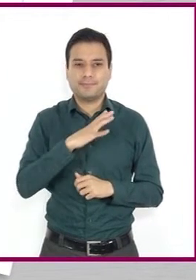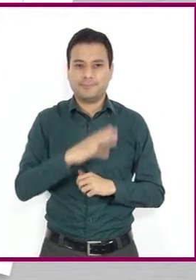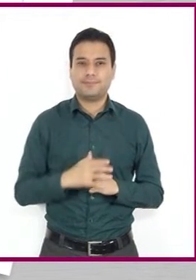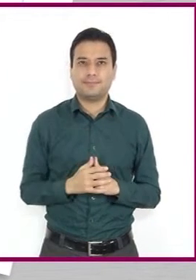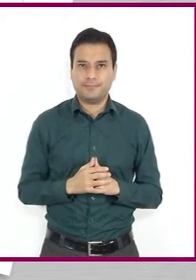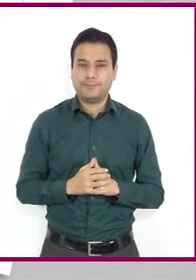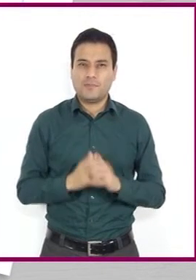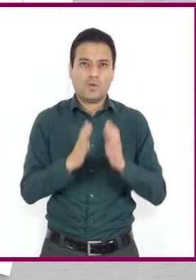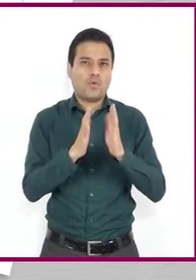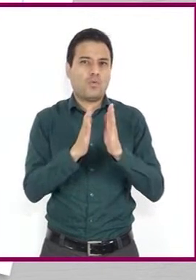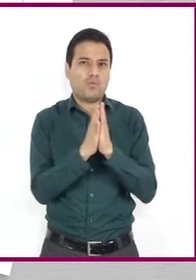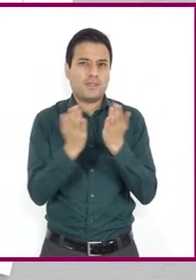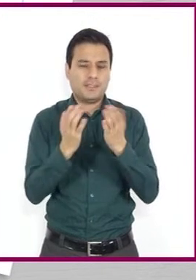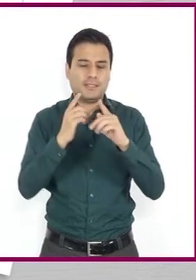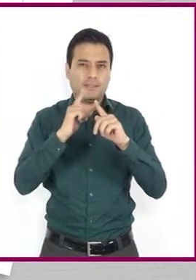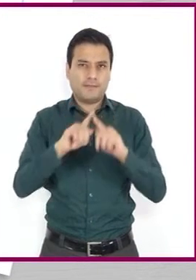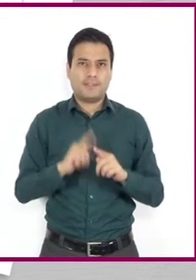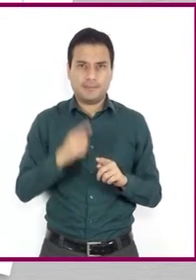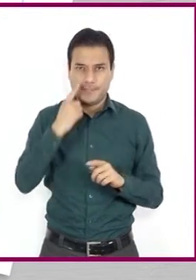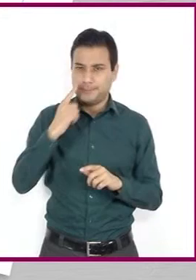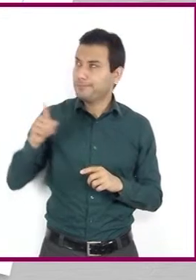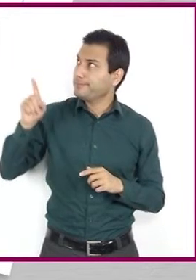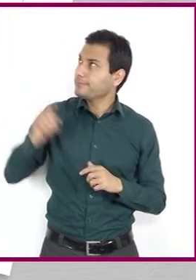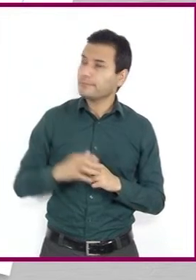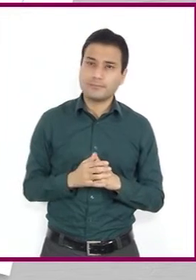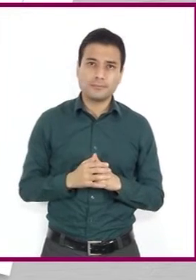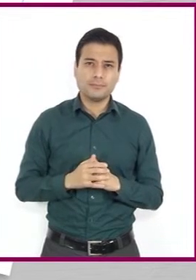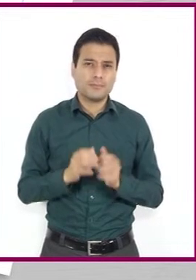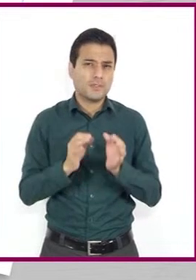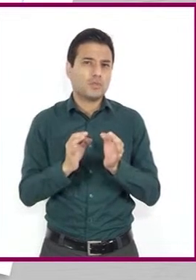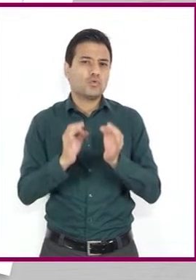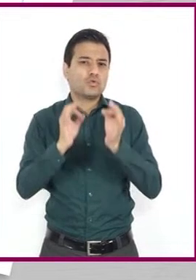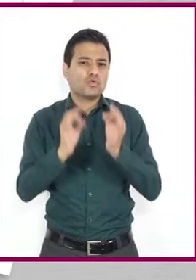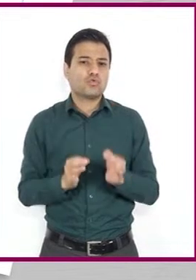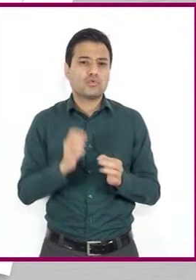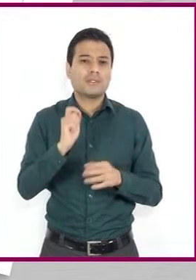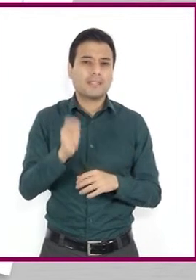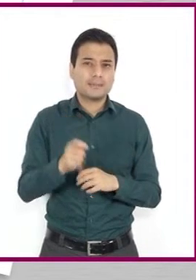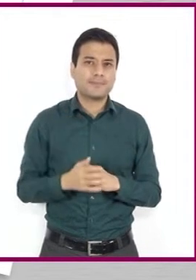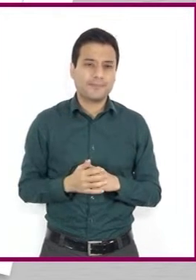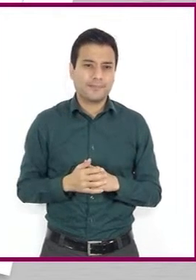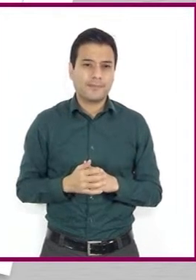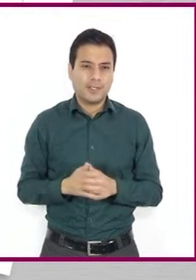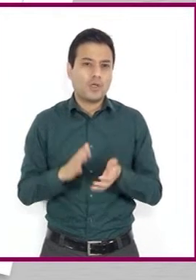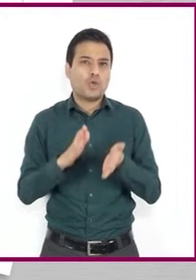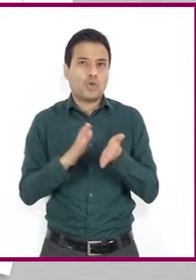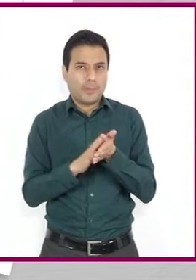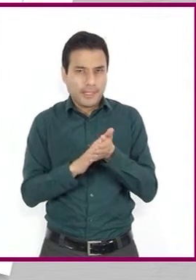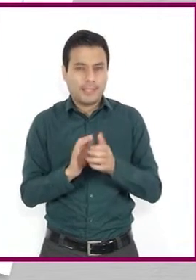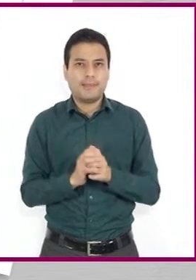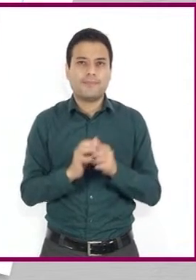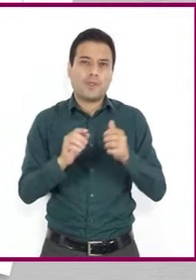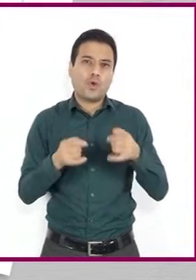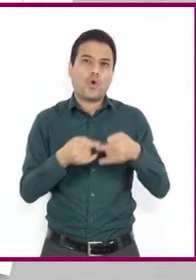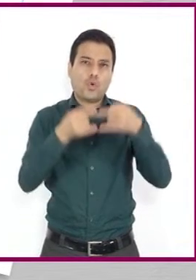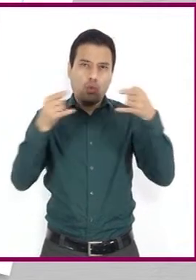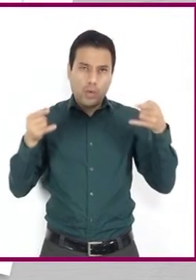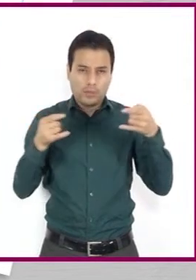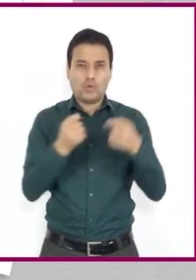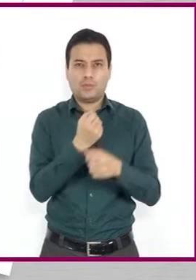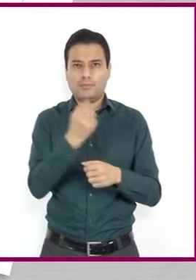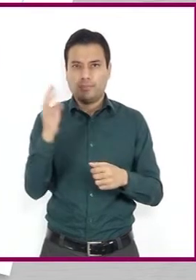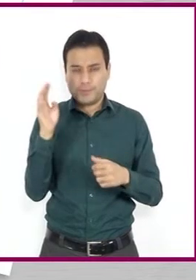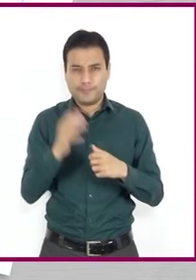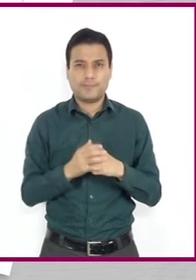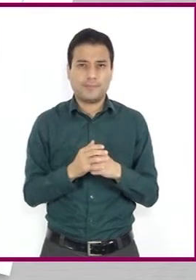que una fuente literaria, como su nombre indica, es un texto que puede ser una novela, una antología de cuentos, un